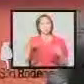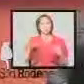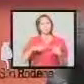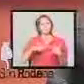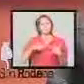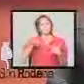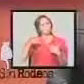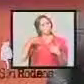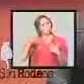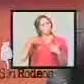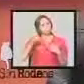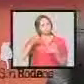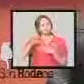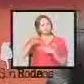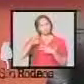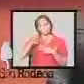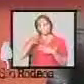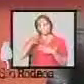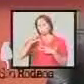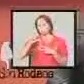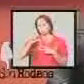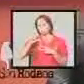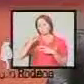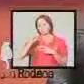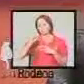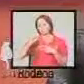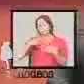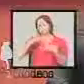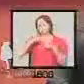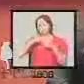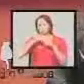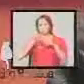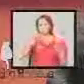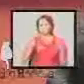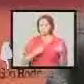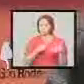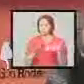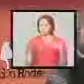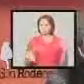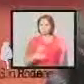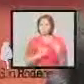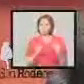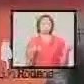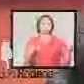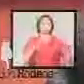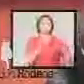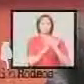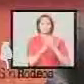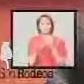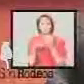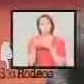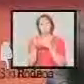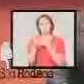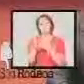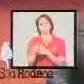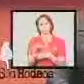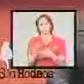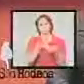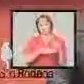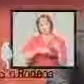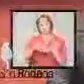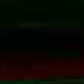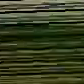un puesto de bolsa y una sociedad administradora de fondos de inversión, ¿verdad? Que todos son líderes en el mercado